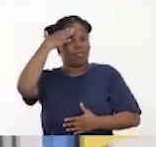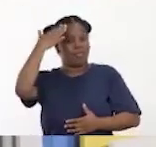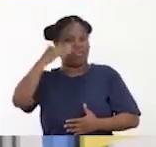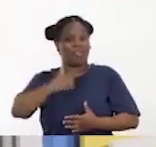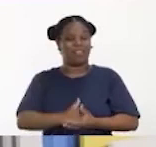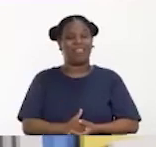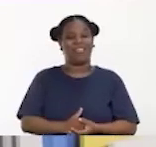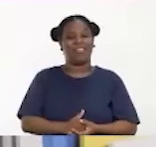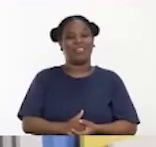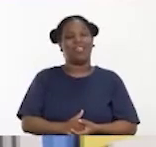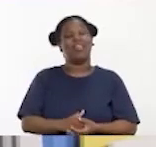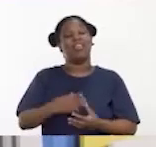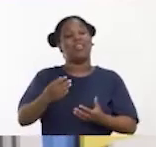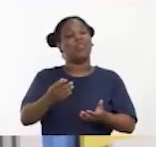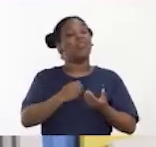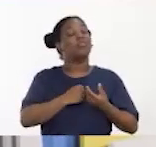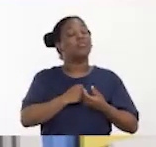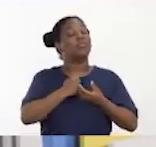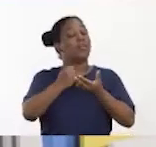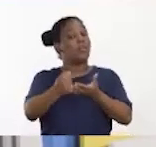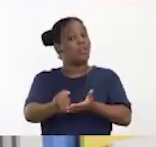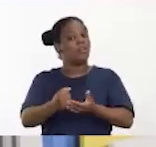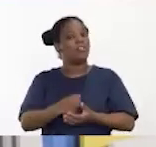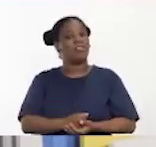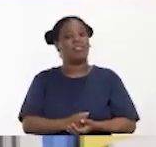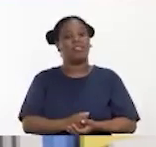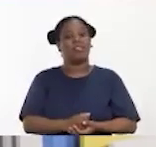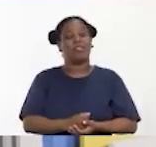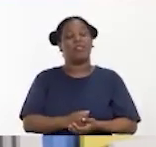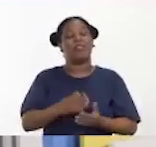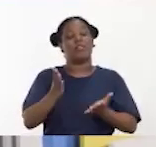gracias y los exhorto a